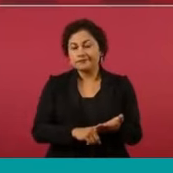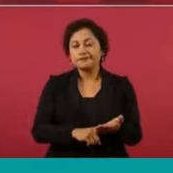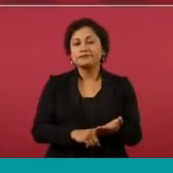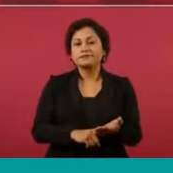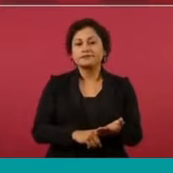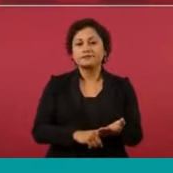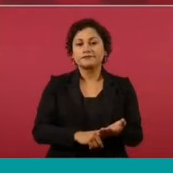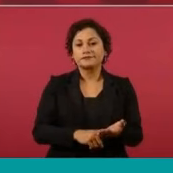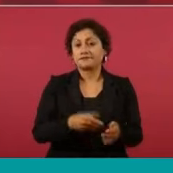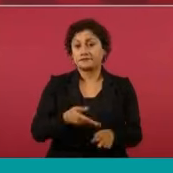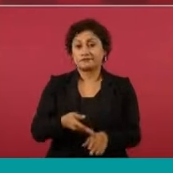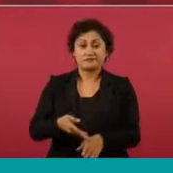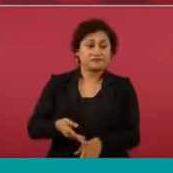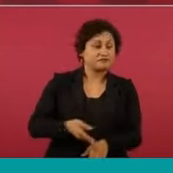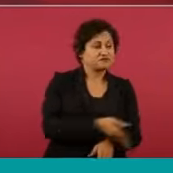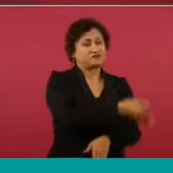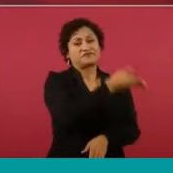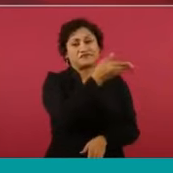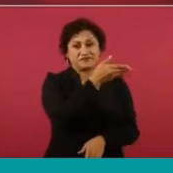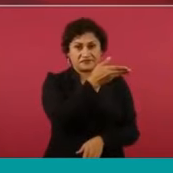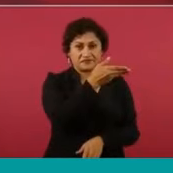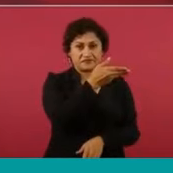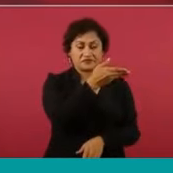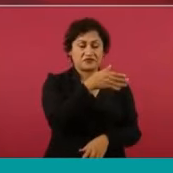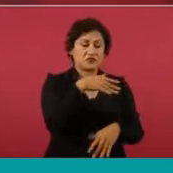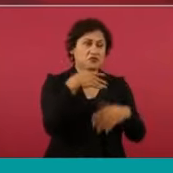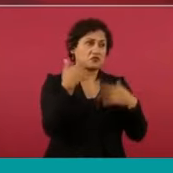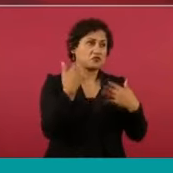el daño que causó la guerra